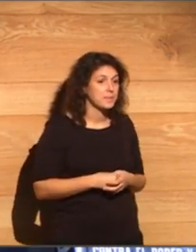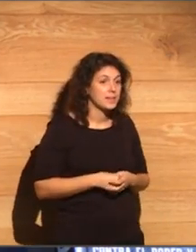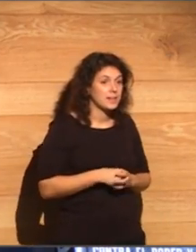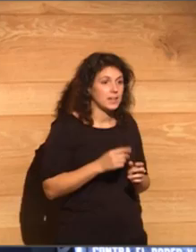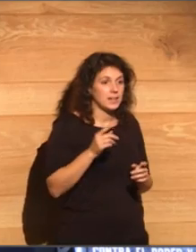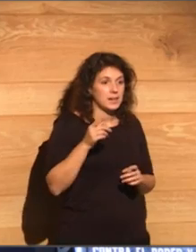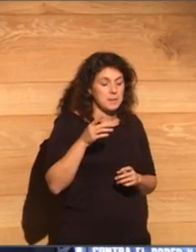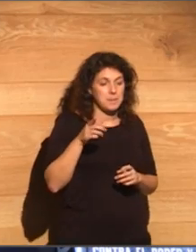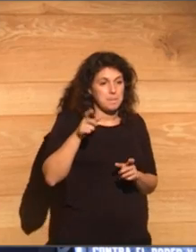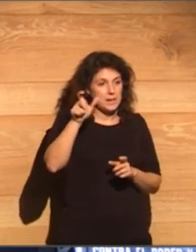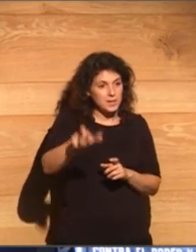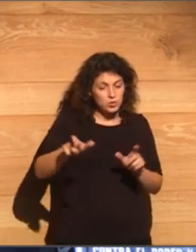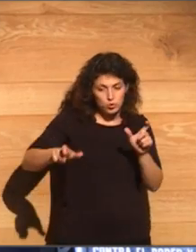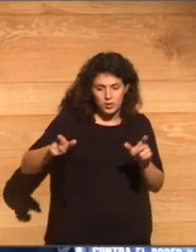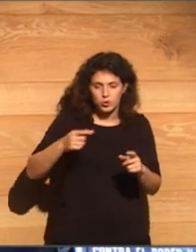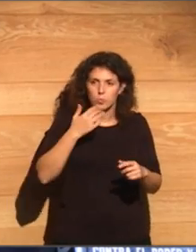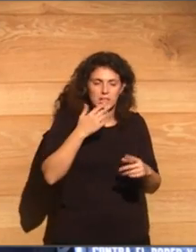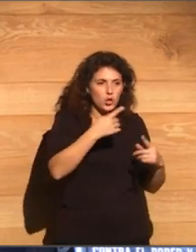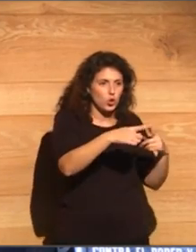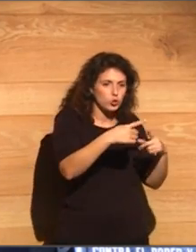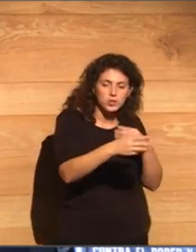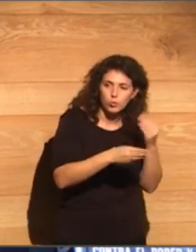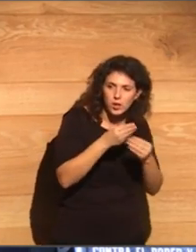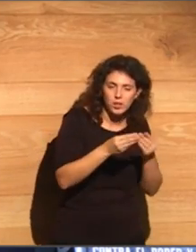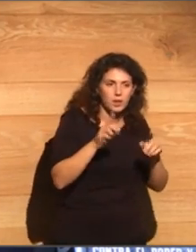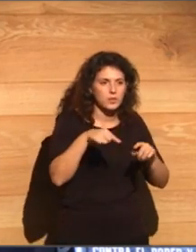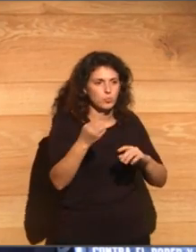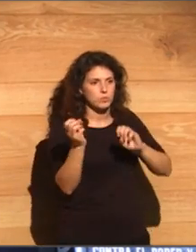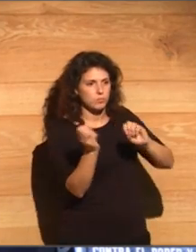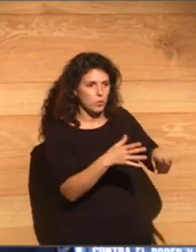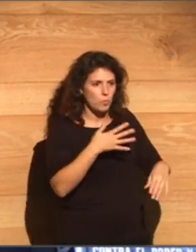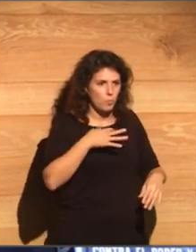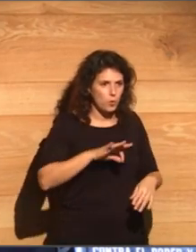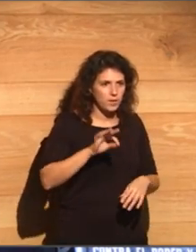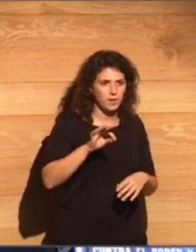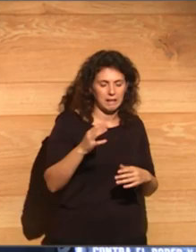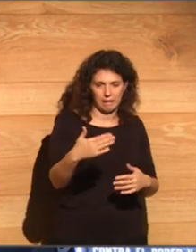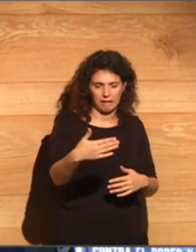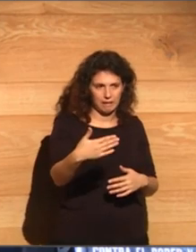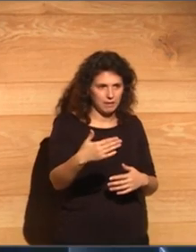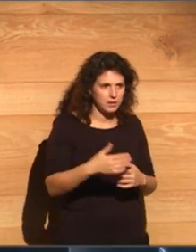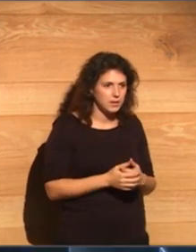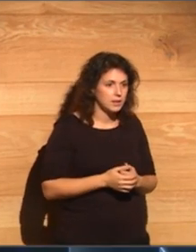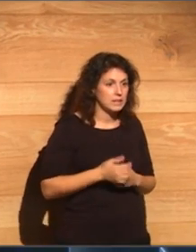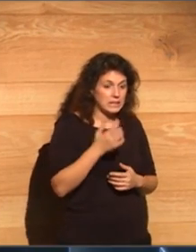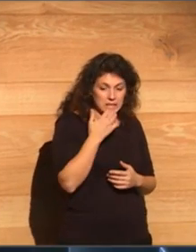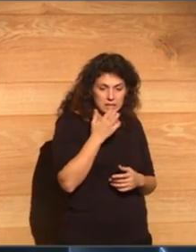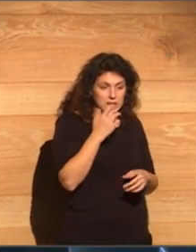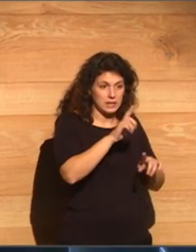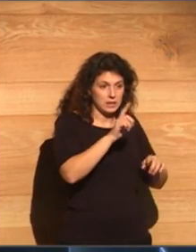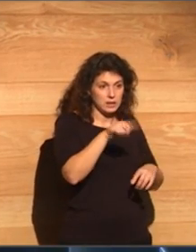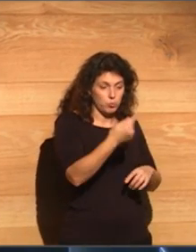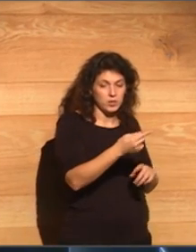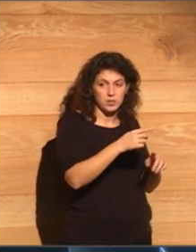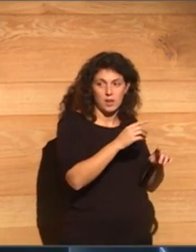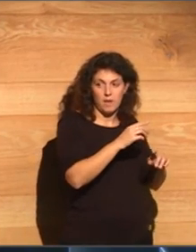le nota que para él la gente son cositas que se pueden usar, sí, y tirar, sí, y a los que dedicarle una. No se preocupe, aunque a lo mejor le está destrozando la vida